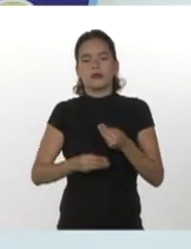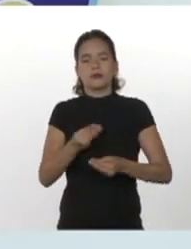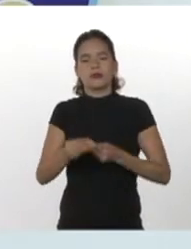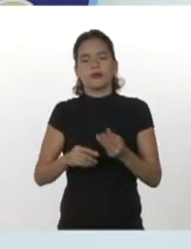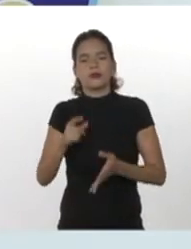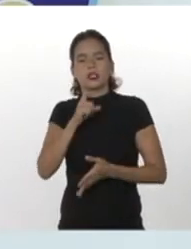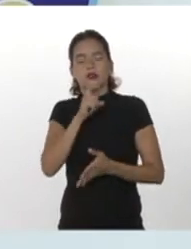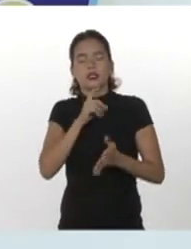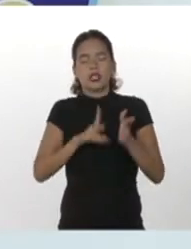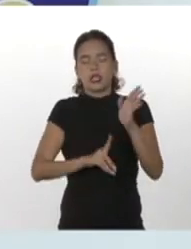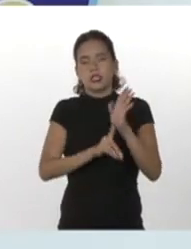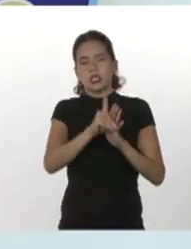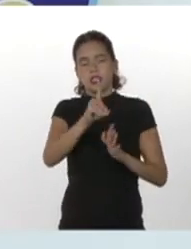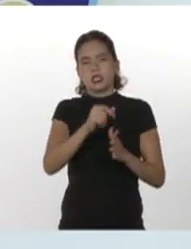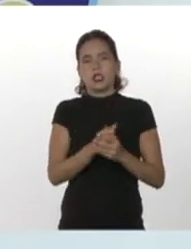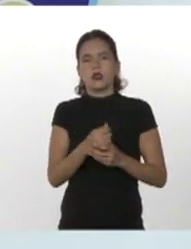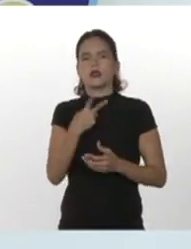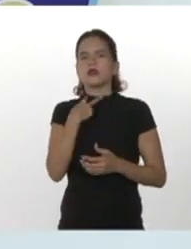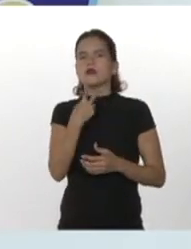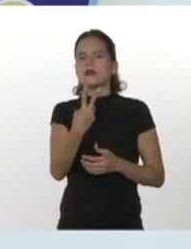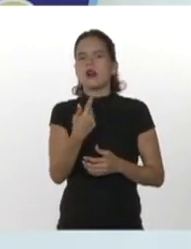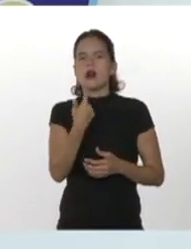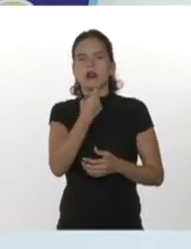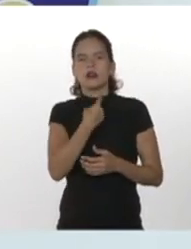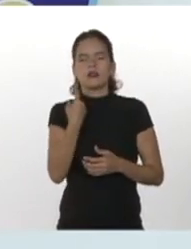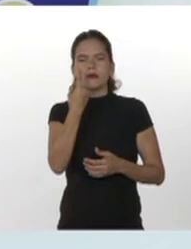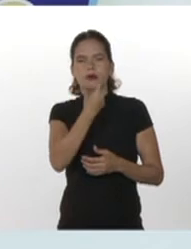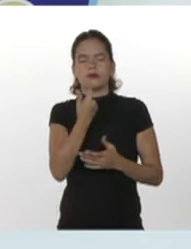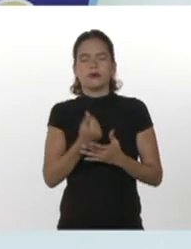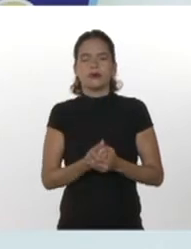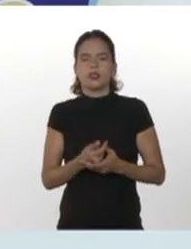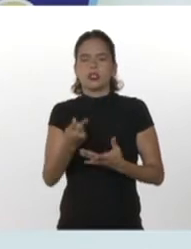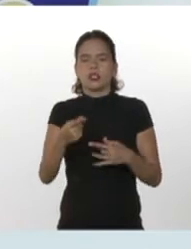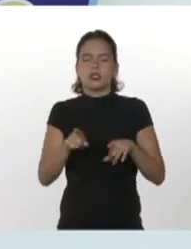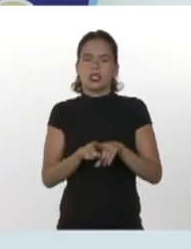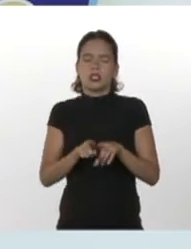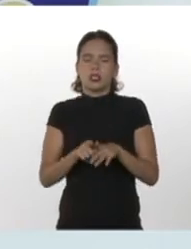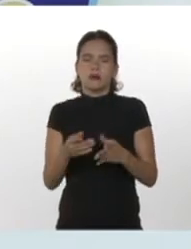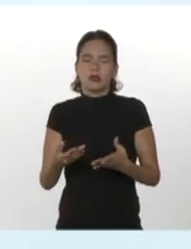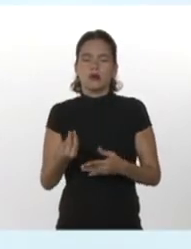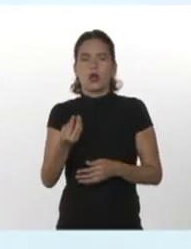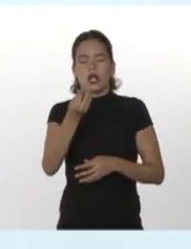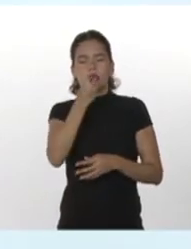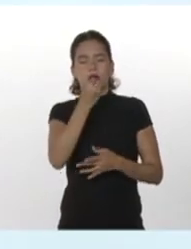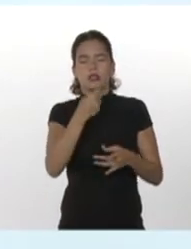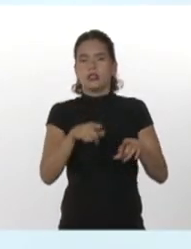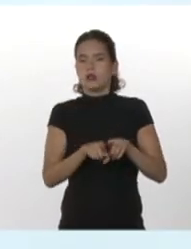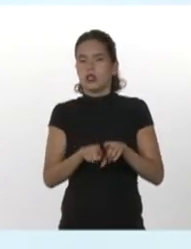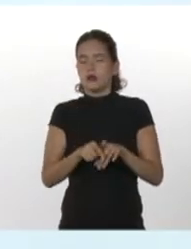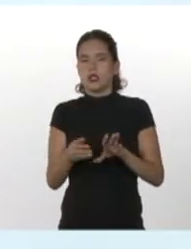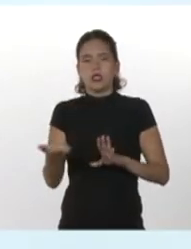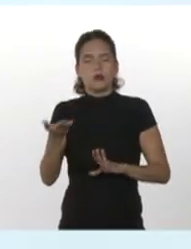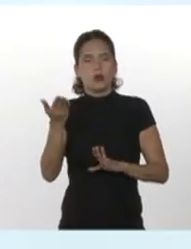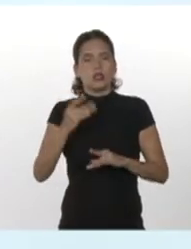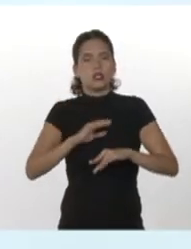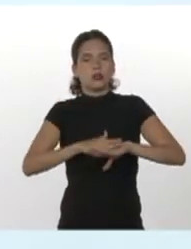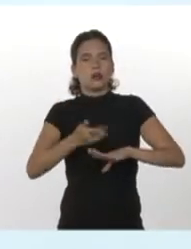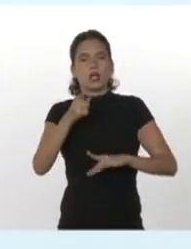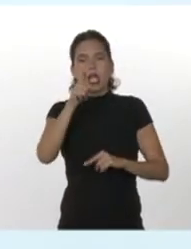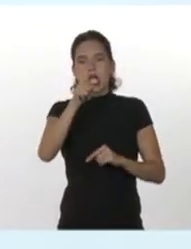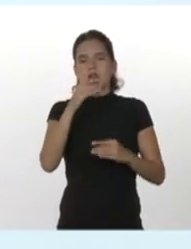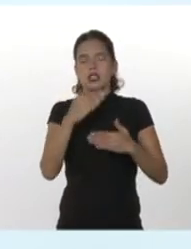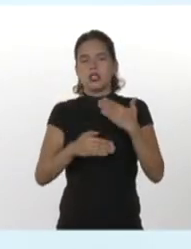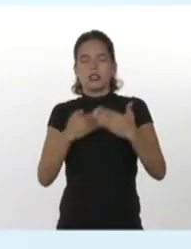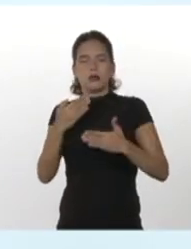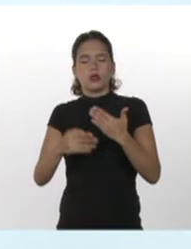que es el desarrollo de los órganos articulatorios. Y asimismo, la alimentación también es importante porque ese